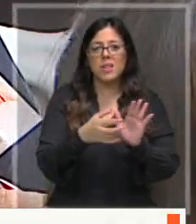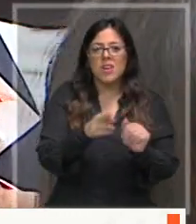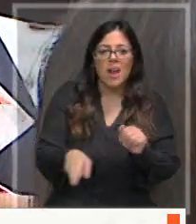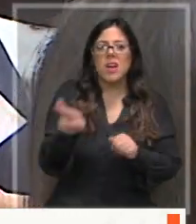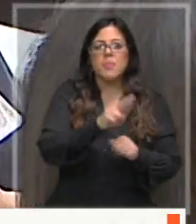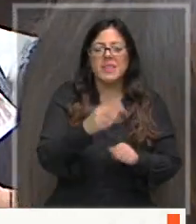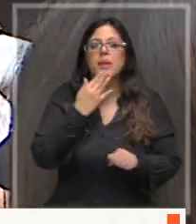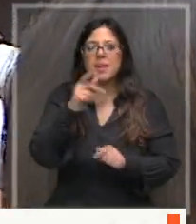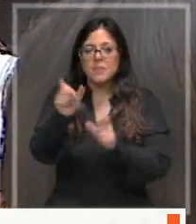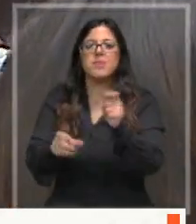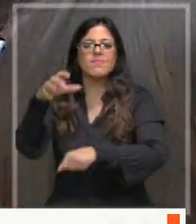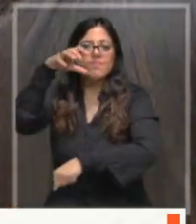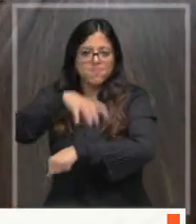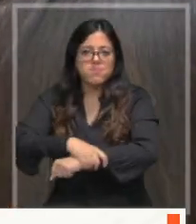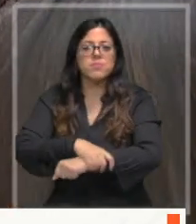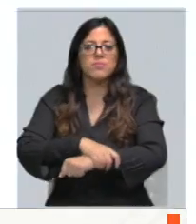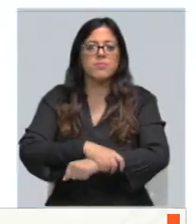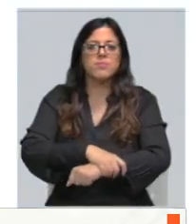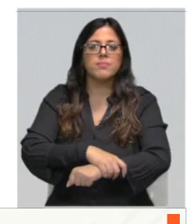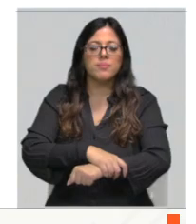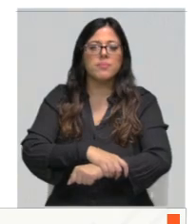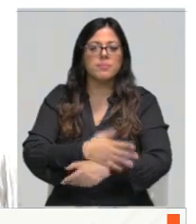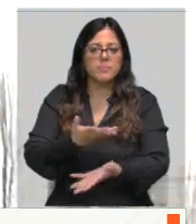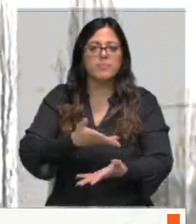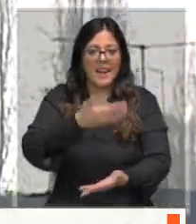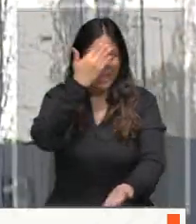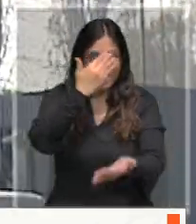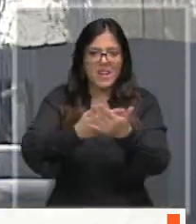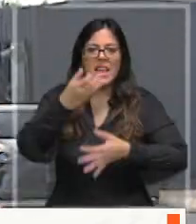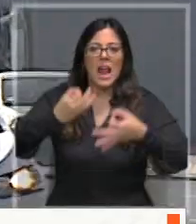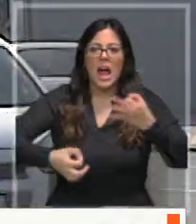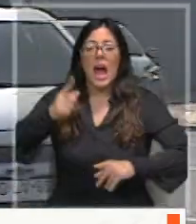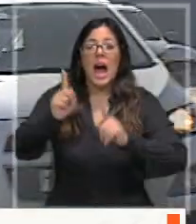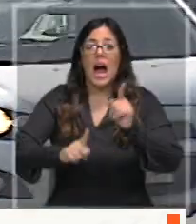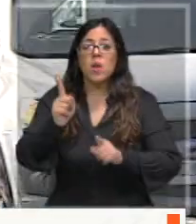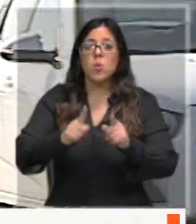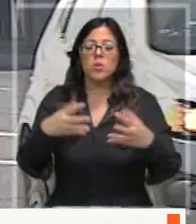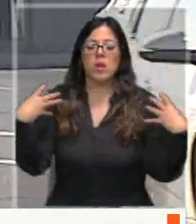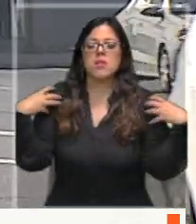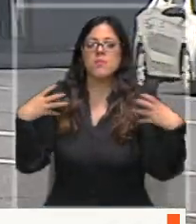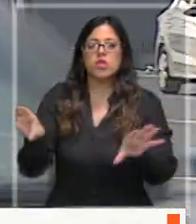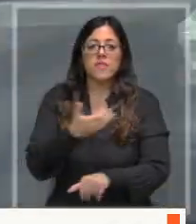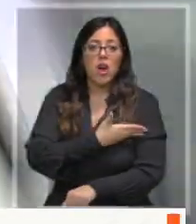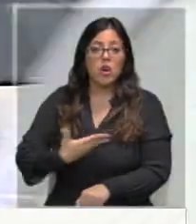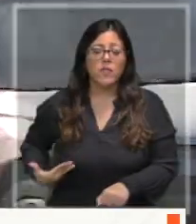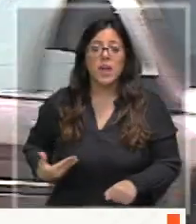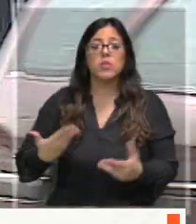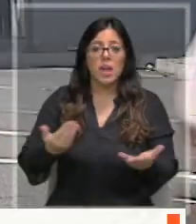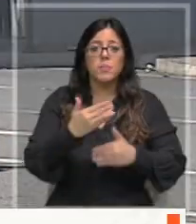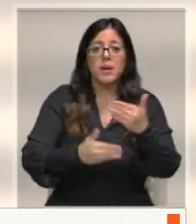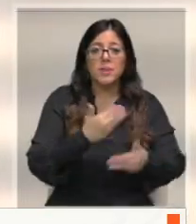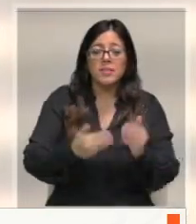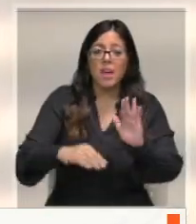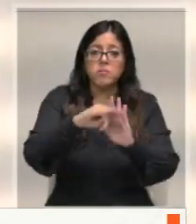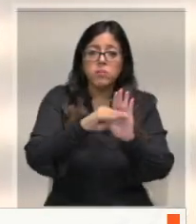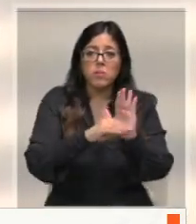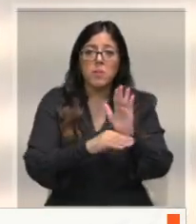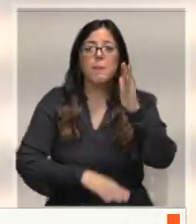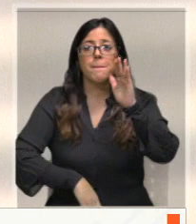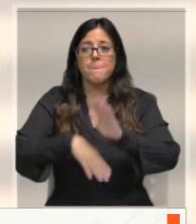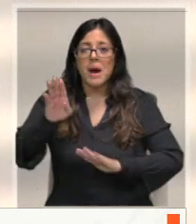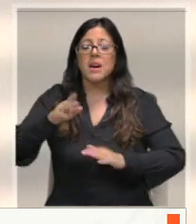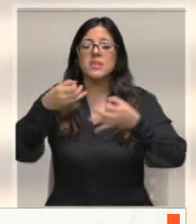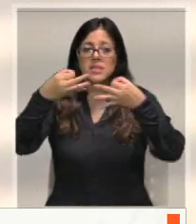a quienes las están cometiendo para que respondan ante la justicia. Hay quienes traspasan responsabilidad al gobierno para implementar medidas que permitan dar mayor